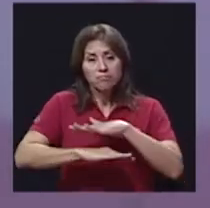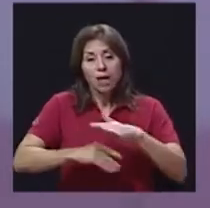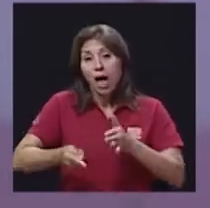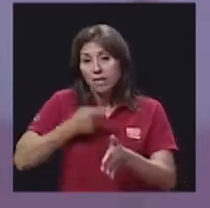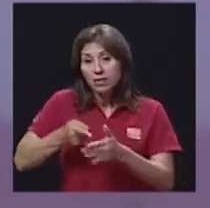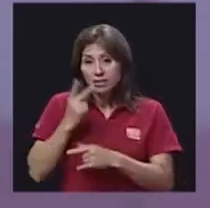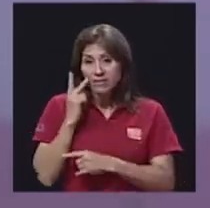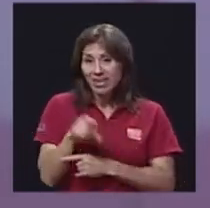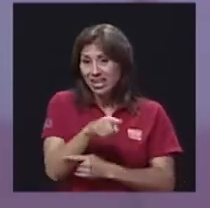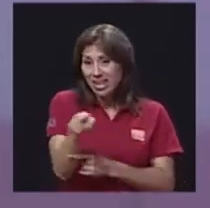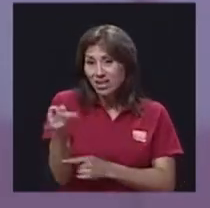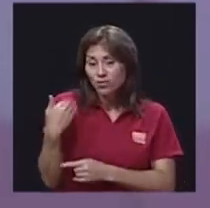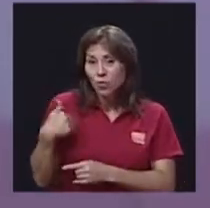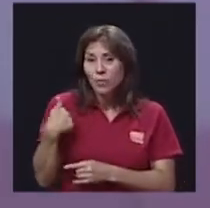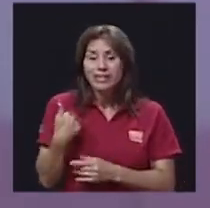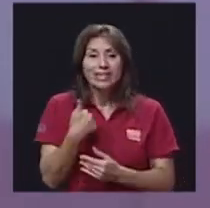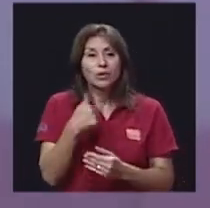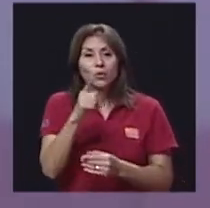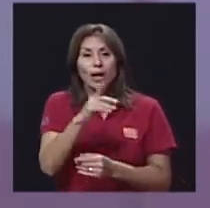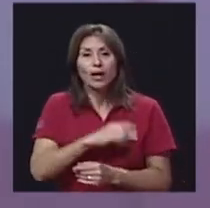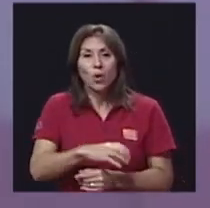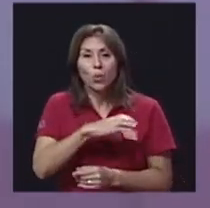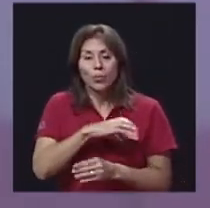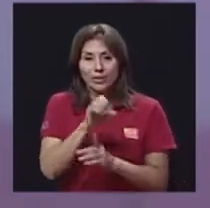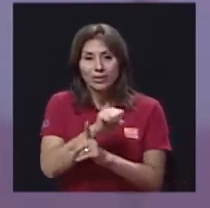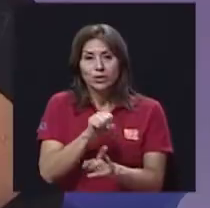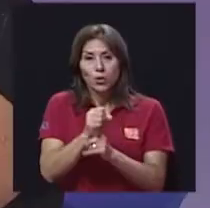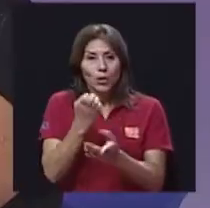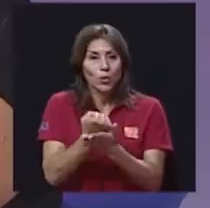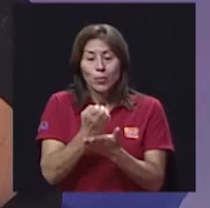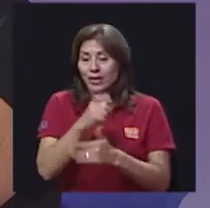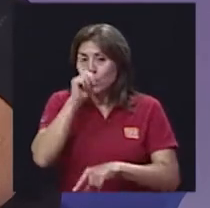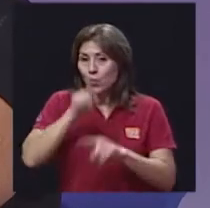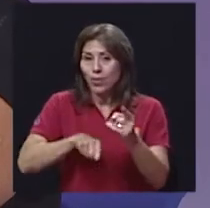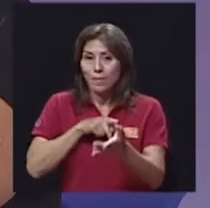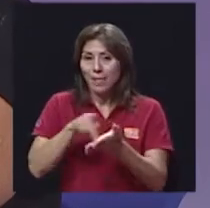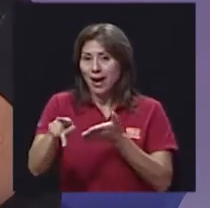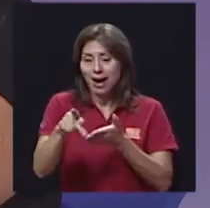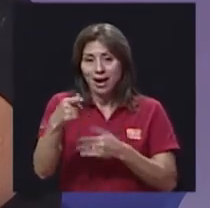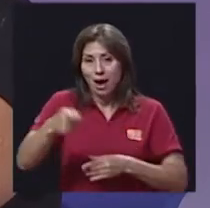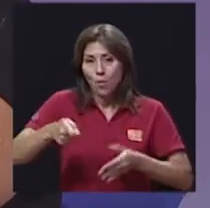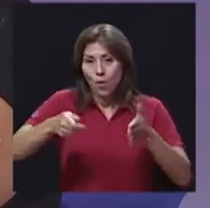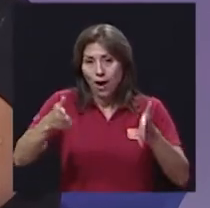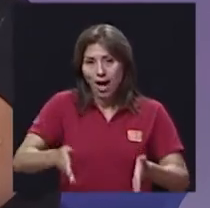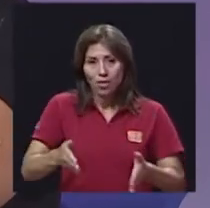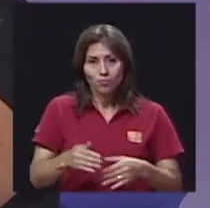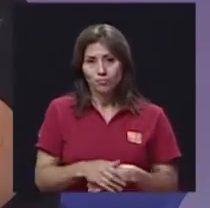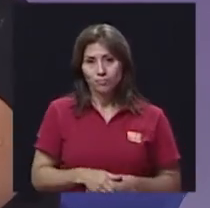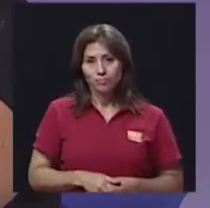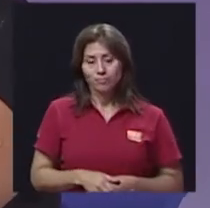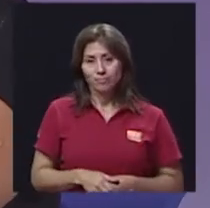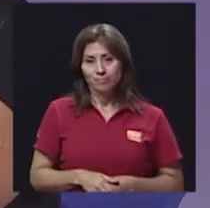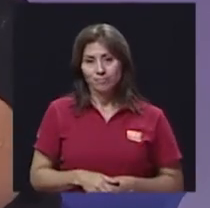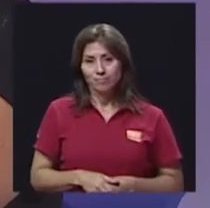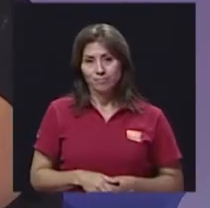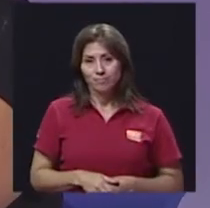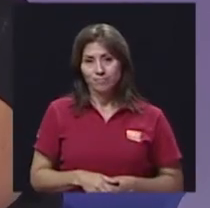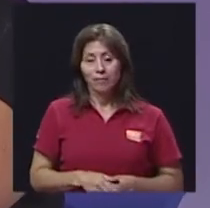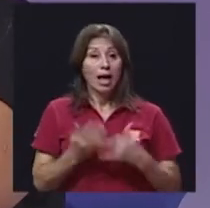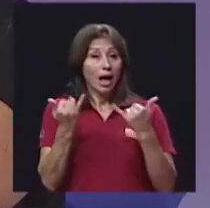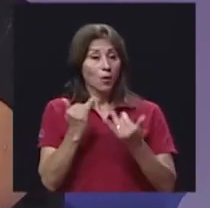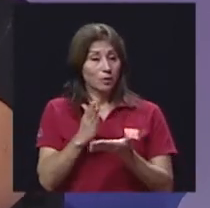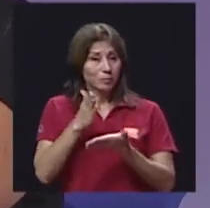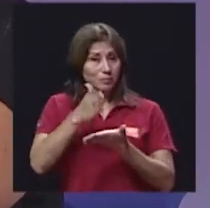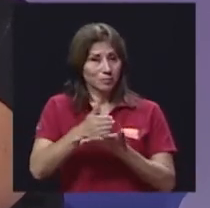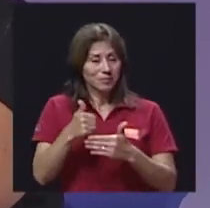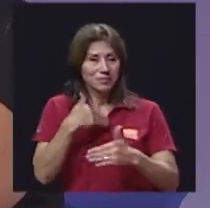condición económica que tampoco podrían pagar los servicios de un abogado. Vamos a ir a un corte. En unos segundos estamos de